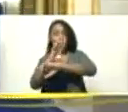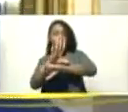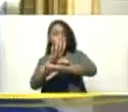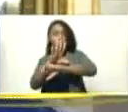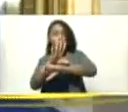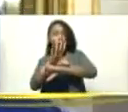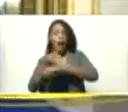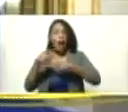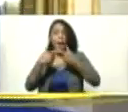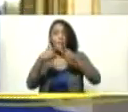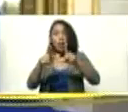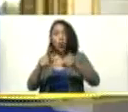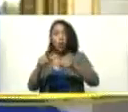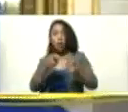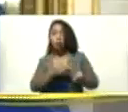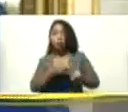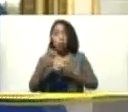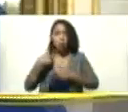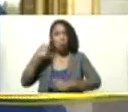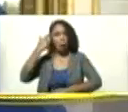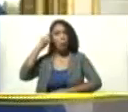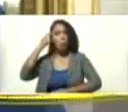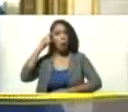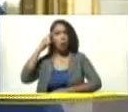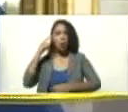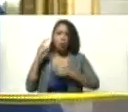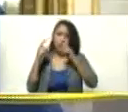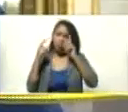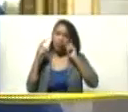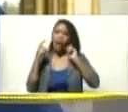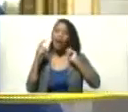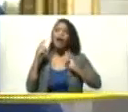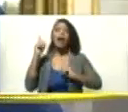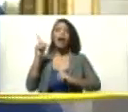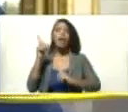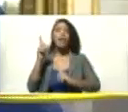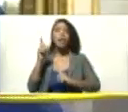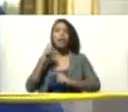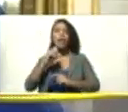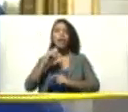Las películas nos llevábamos. Yo me acuerdo la de John Travolta.